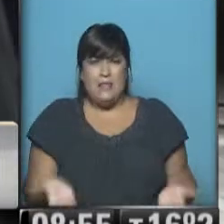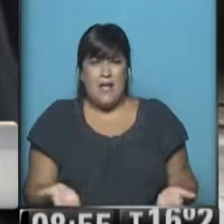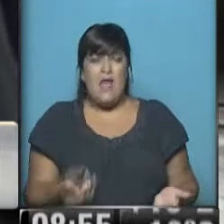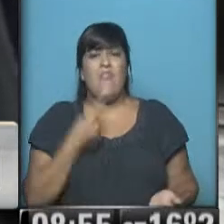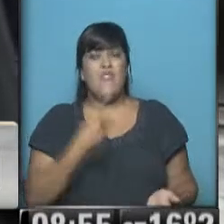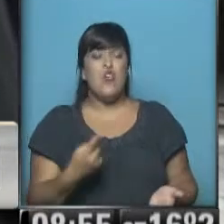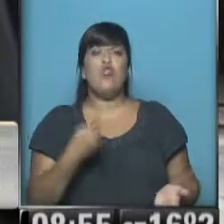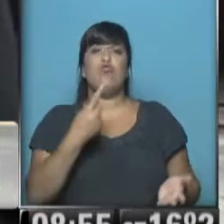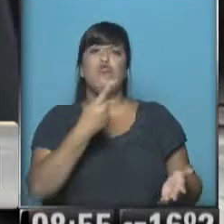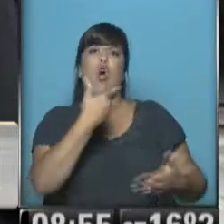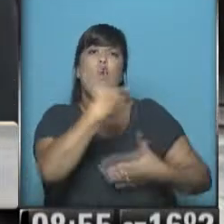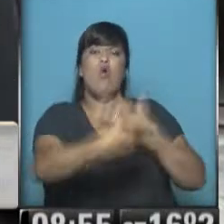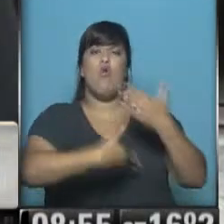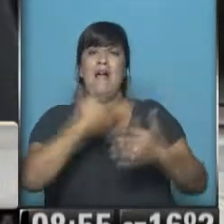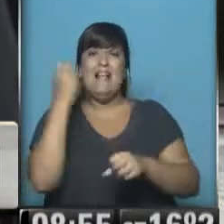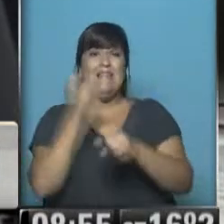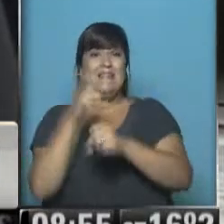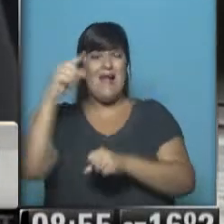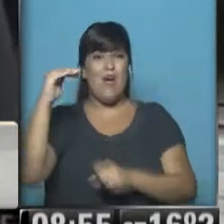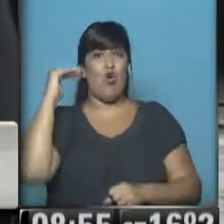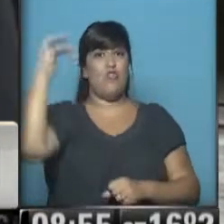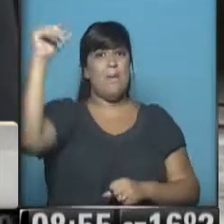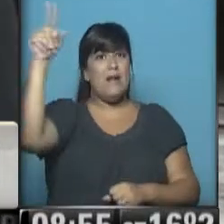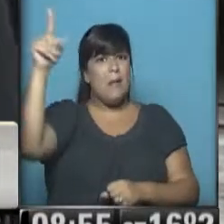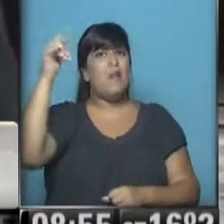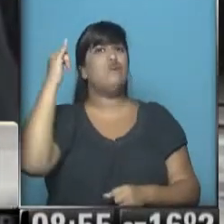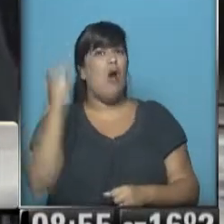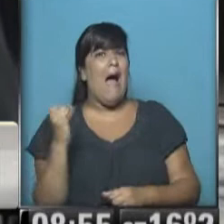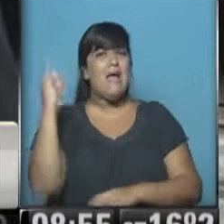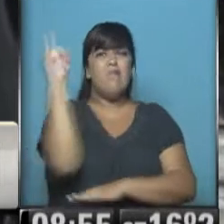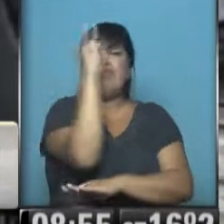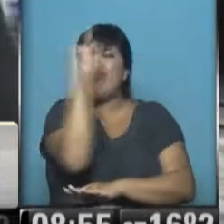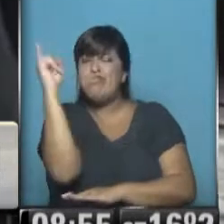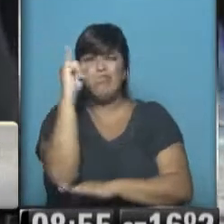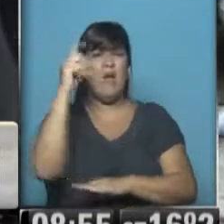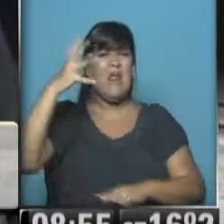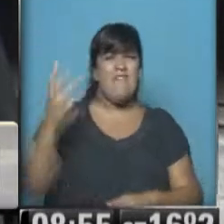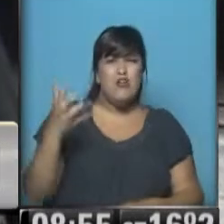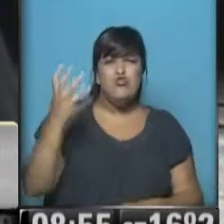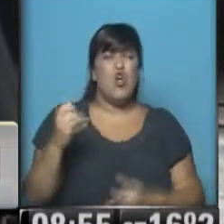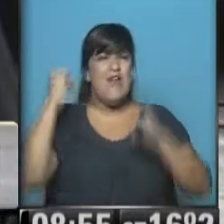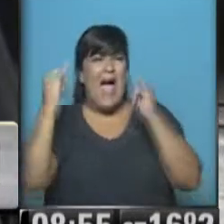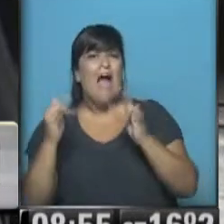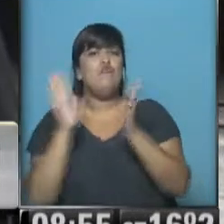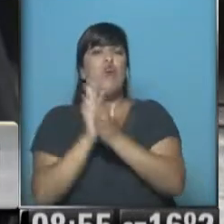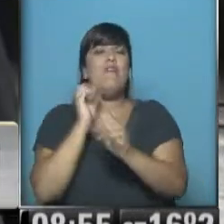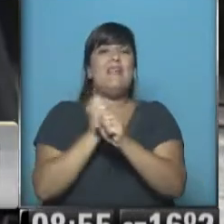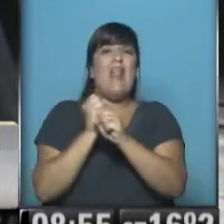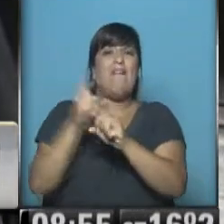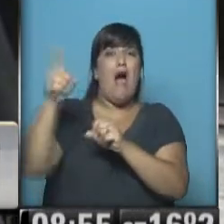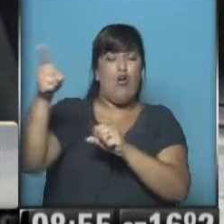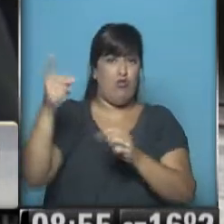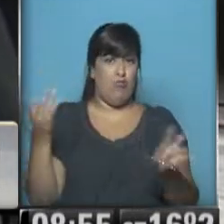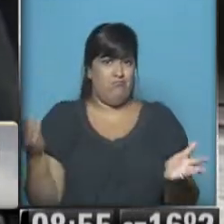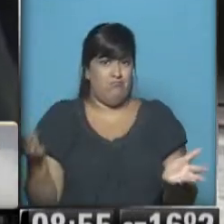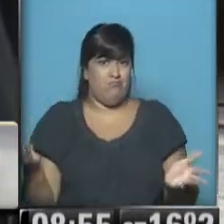todo el procedimiento estaba debidamente registrado y que hay imágenes registradas, hay grabaciones sobre el procedimiento que la refutan por